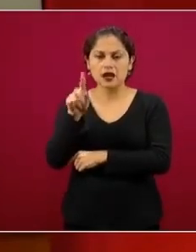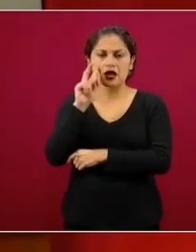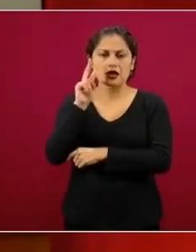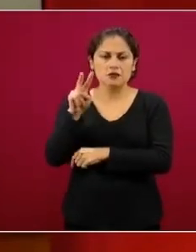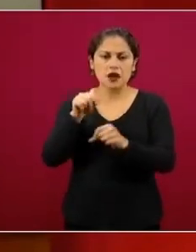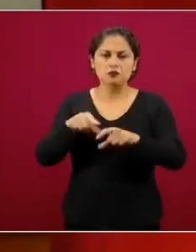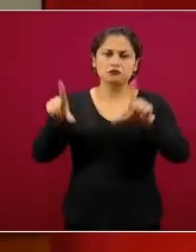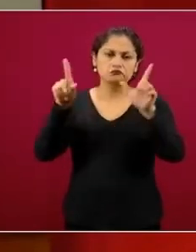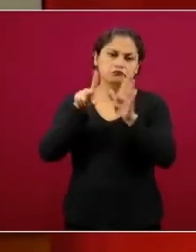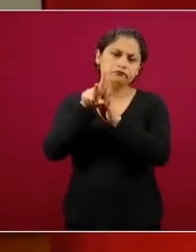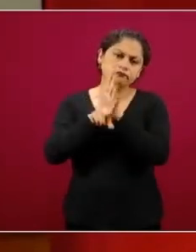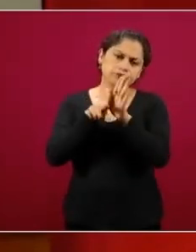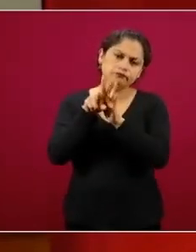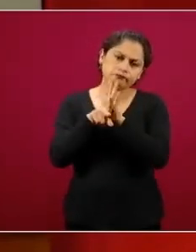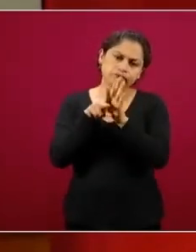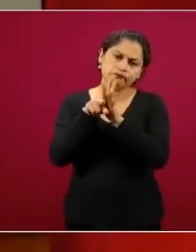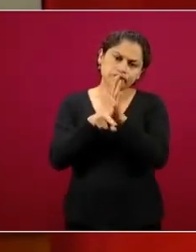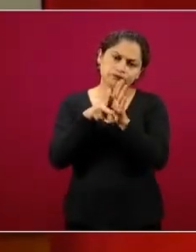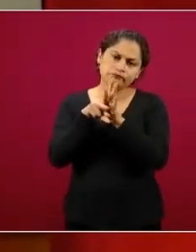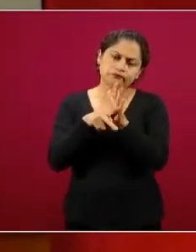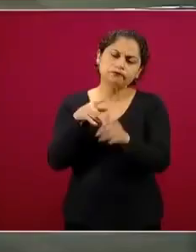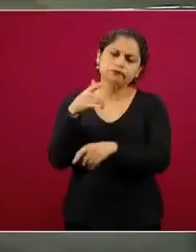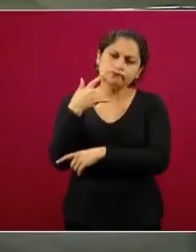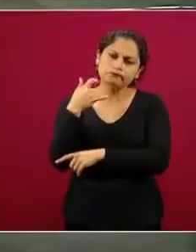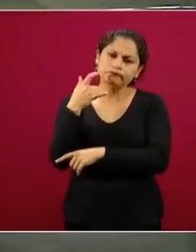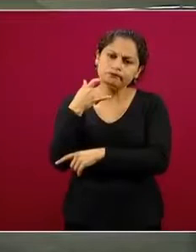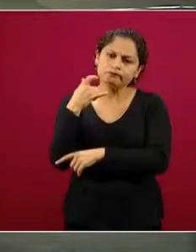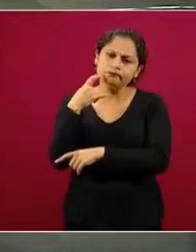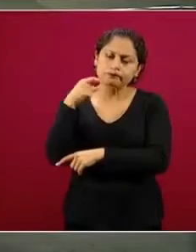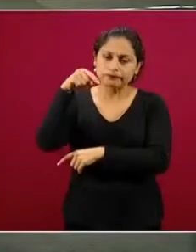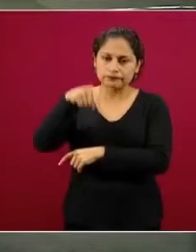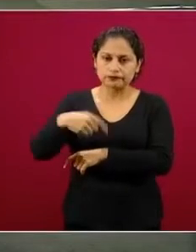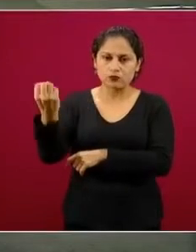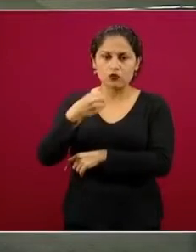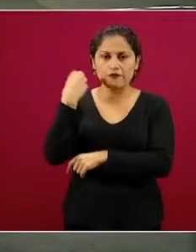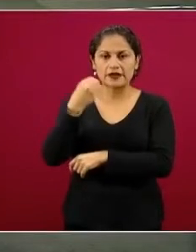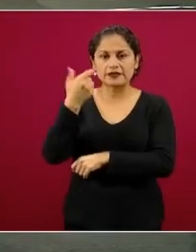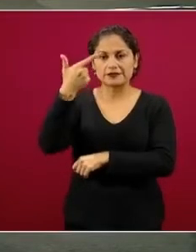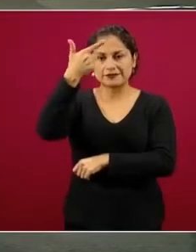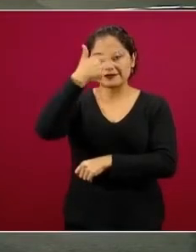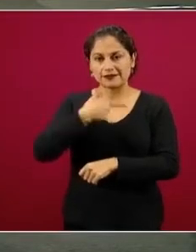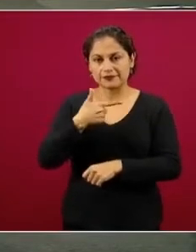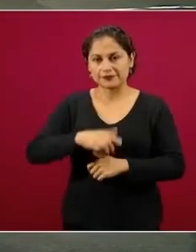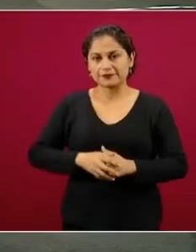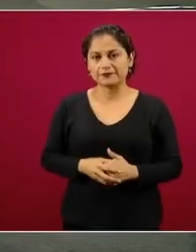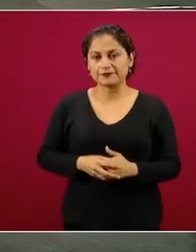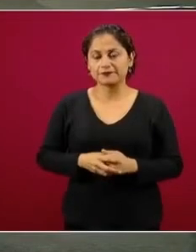aquí se dice todos los días a las 19 horas. La siguiente, por favor.